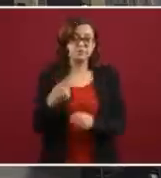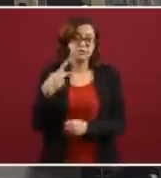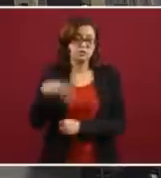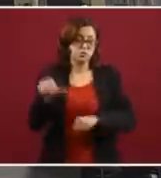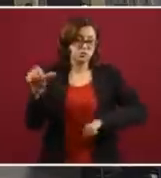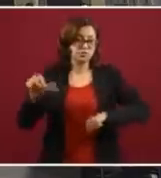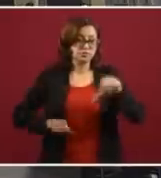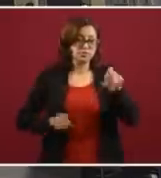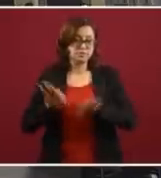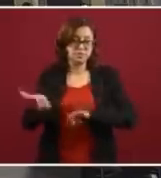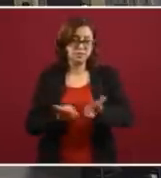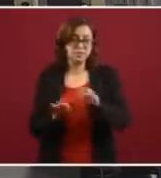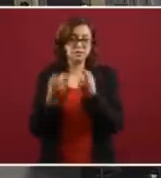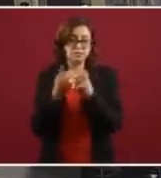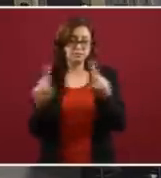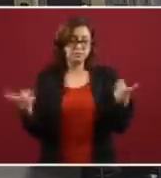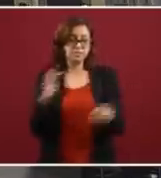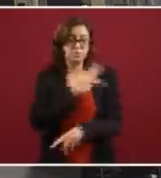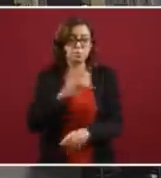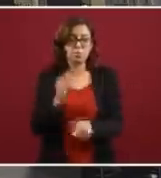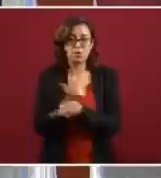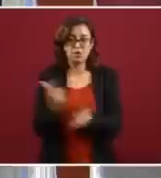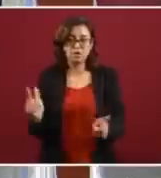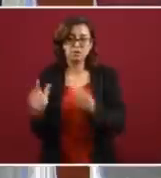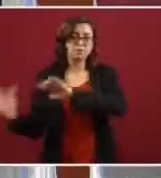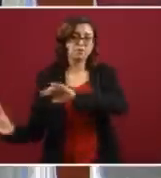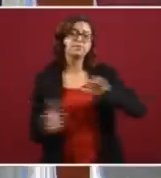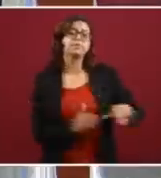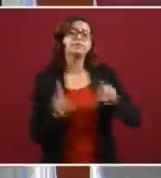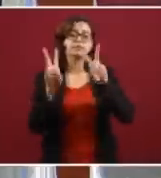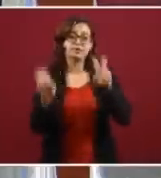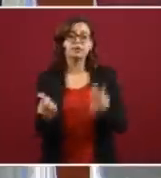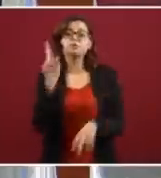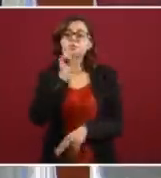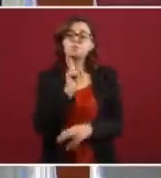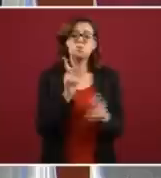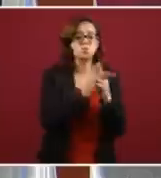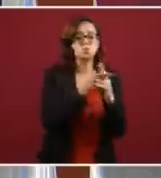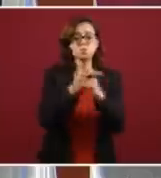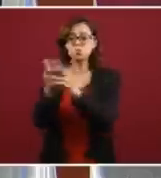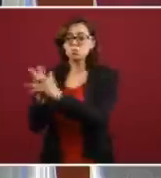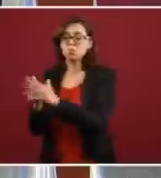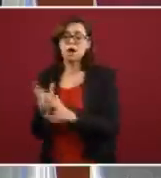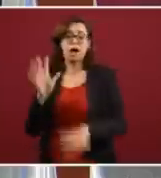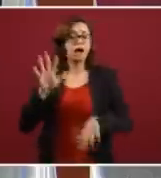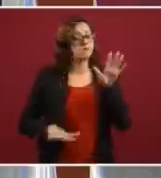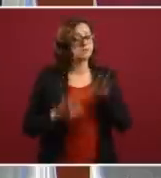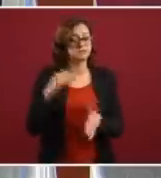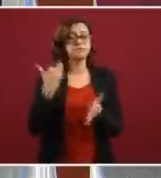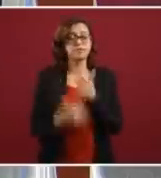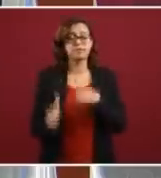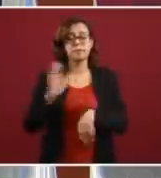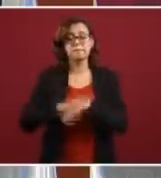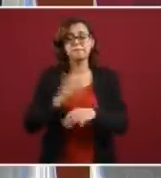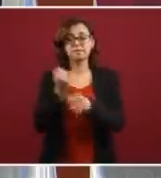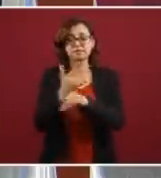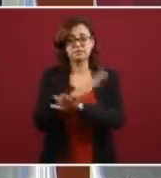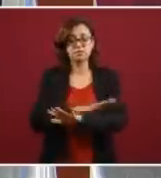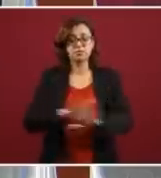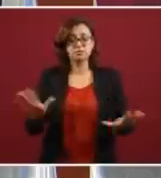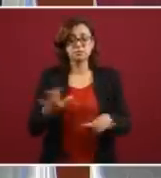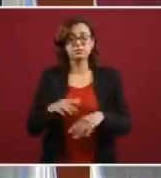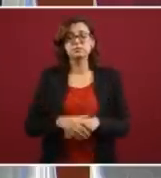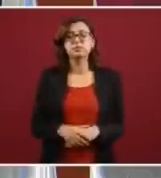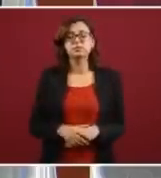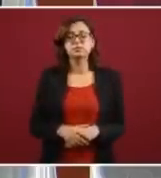sus actividades. En materia de feminicidios, esto en ocasiones no se conoce con mucho detalle, no solamente se han